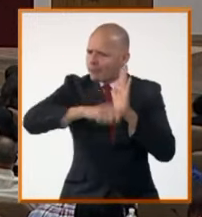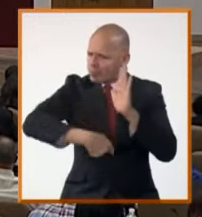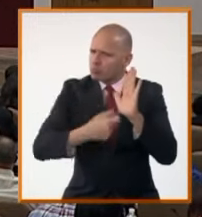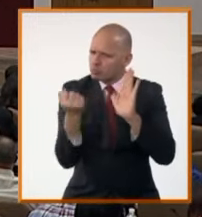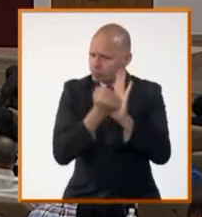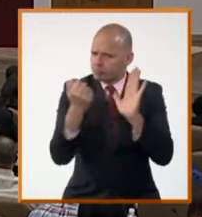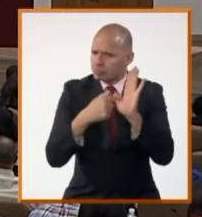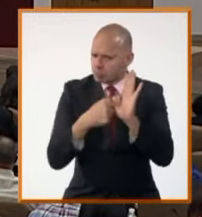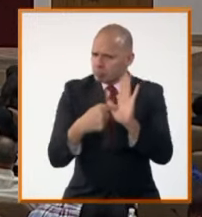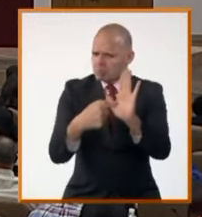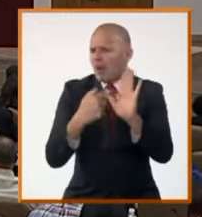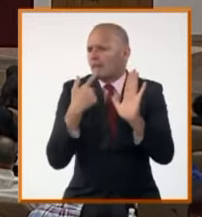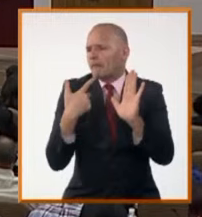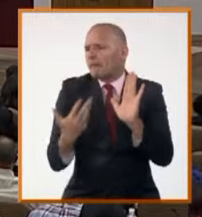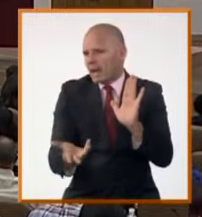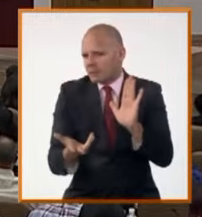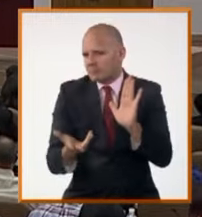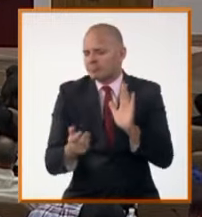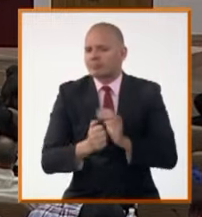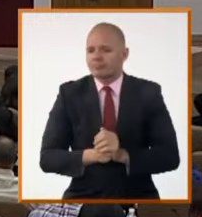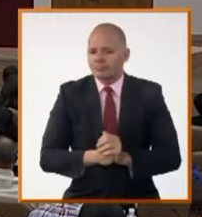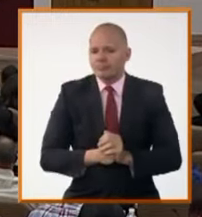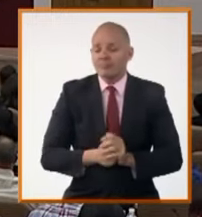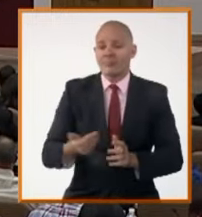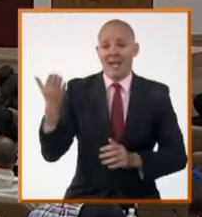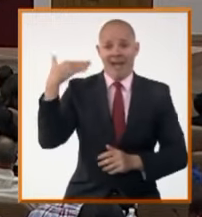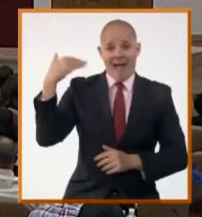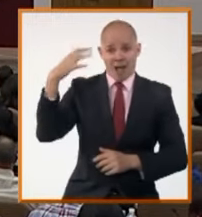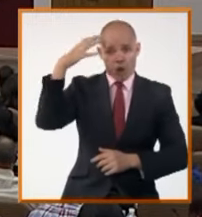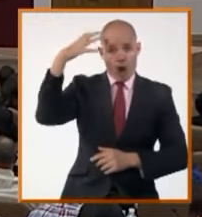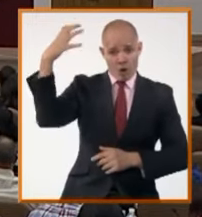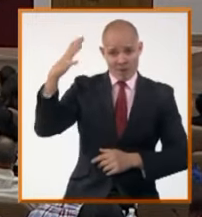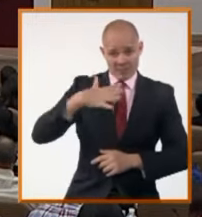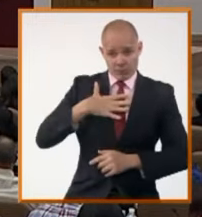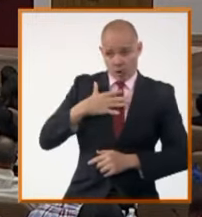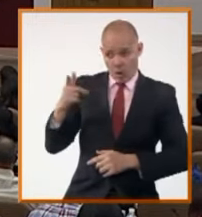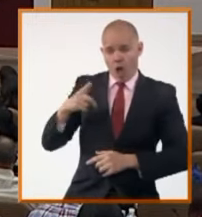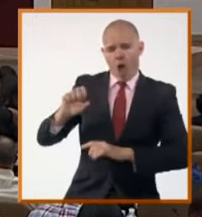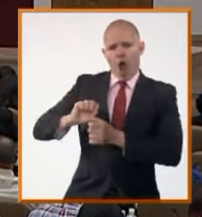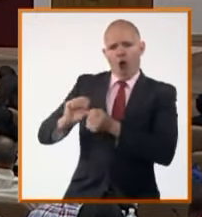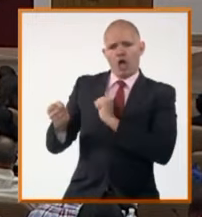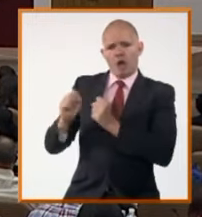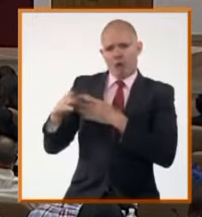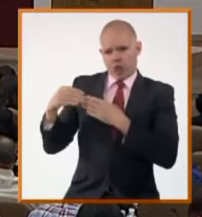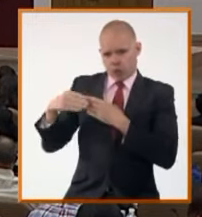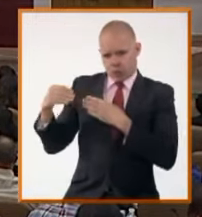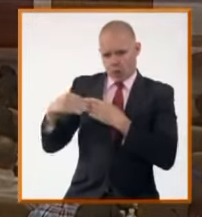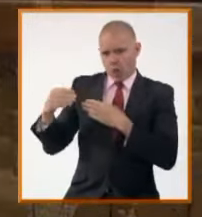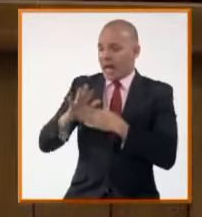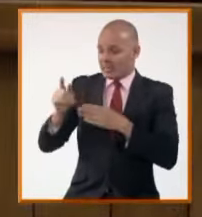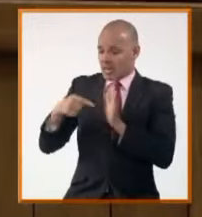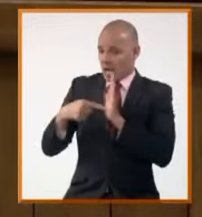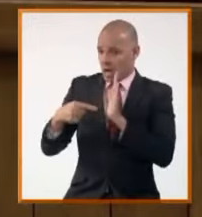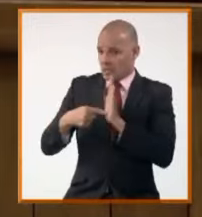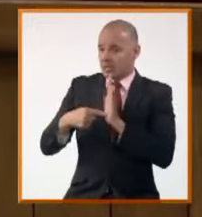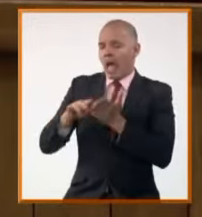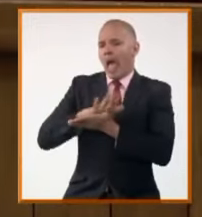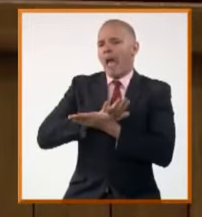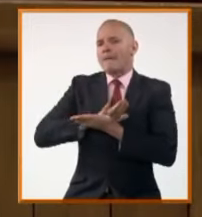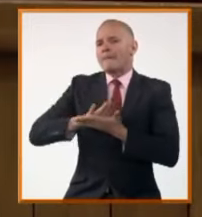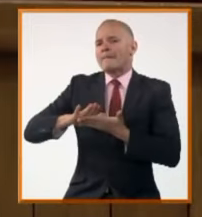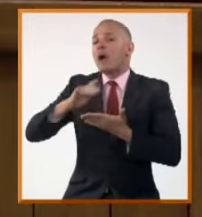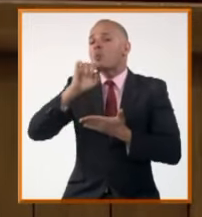una descentralización de las divisas, dejó de jugar el papel para lo cual se creó y es